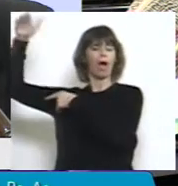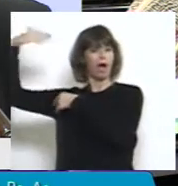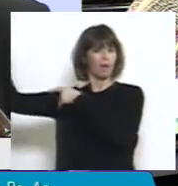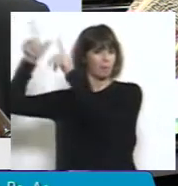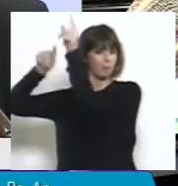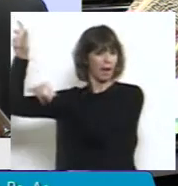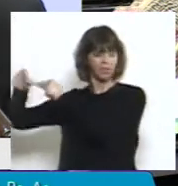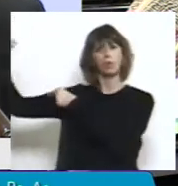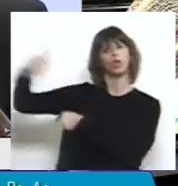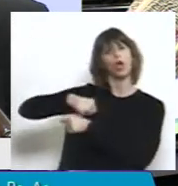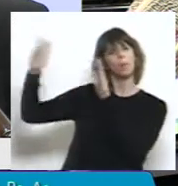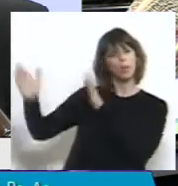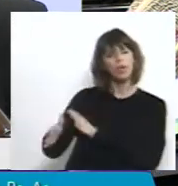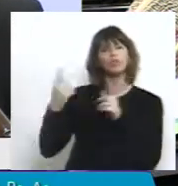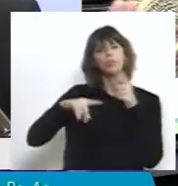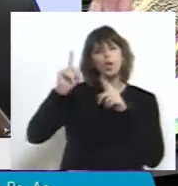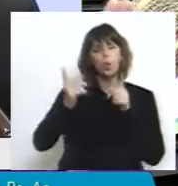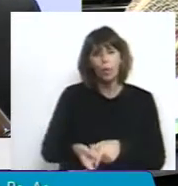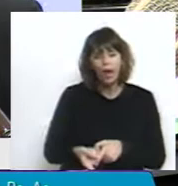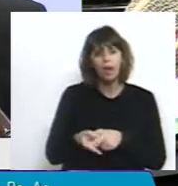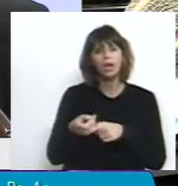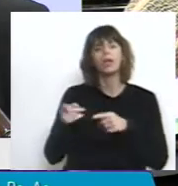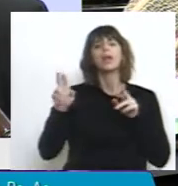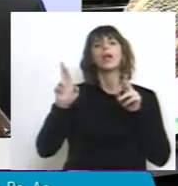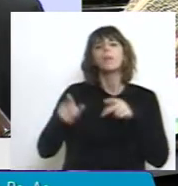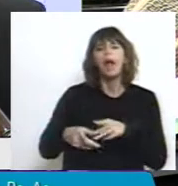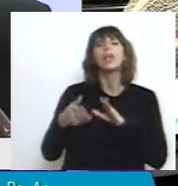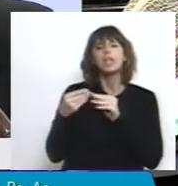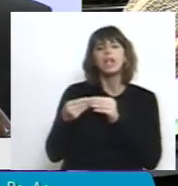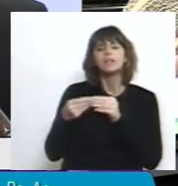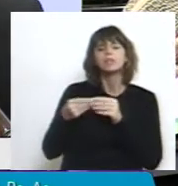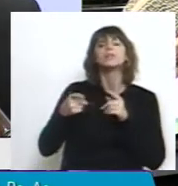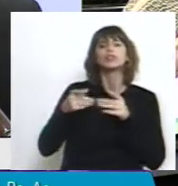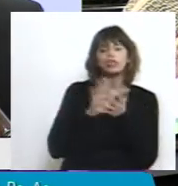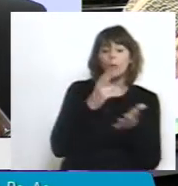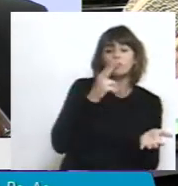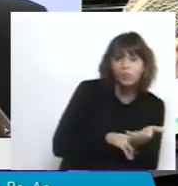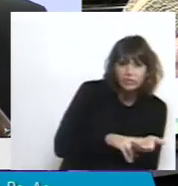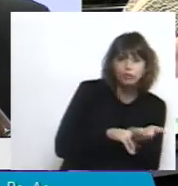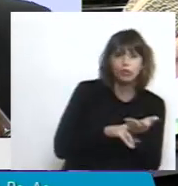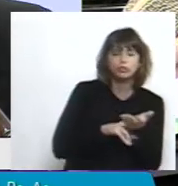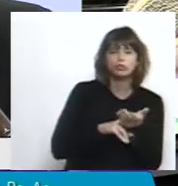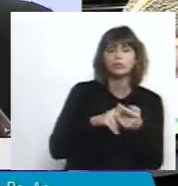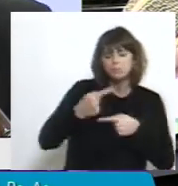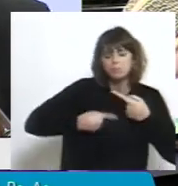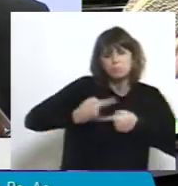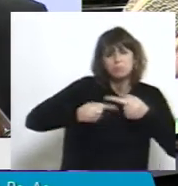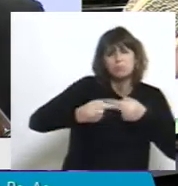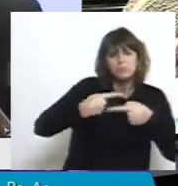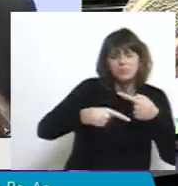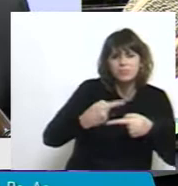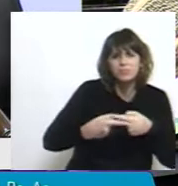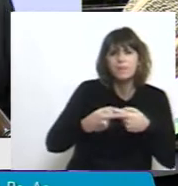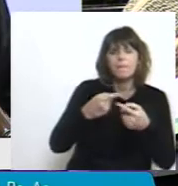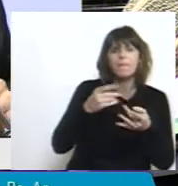política fiscal no genera una presión tributaria desbordada y además lo hace con un sesgo progresivo sobre la renta